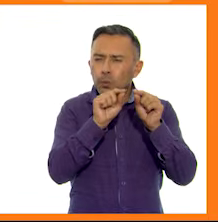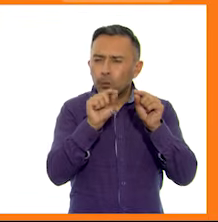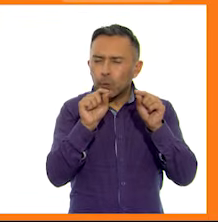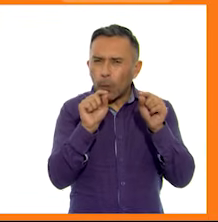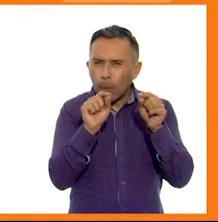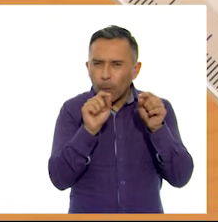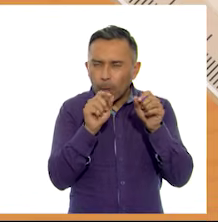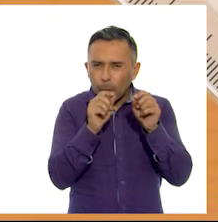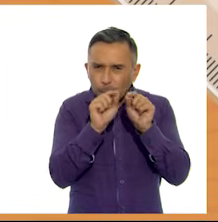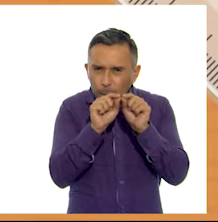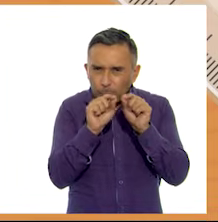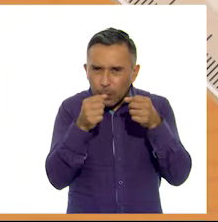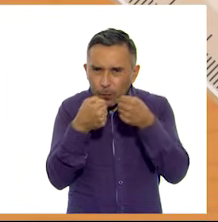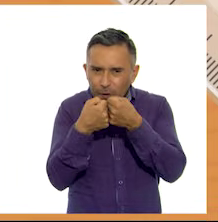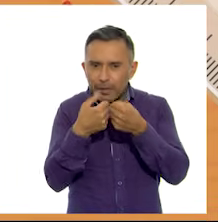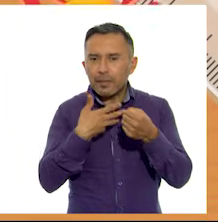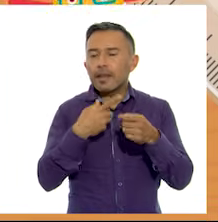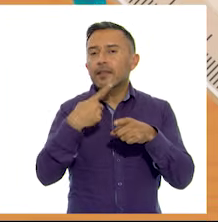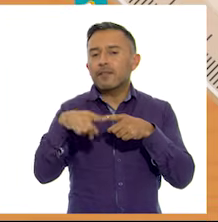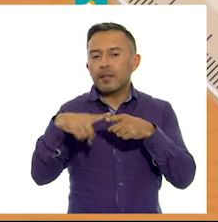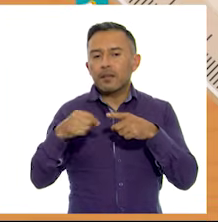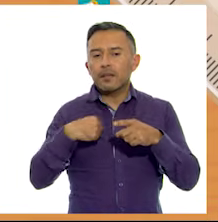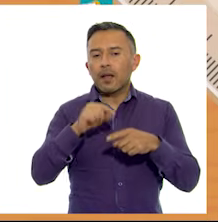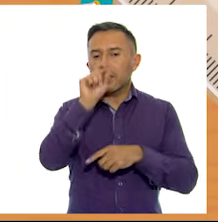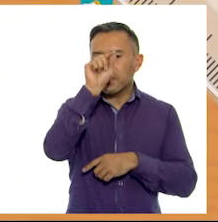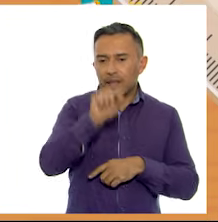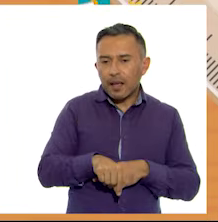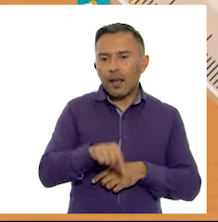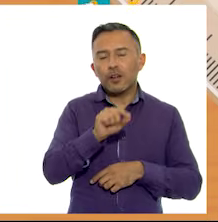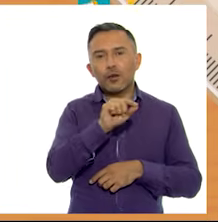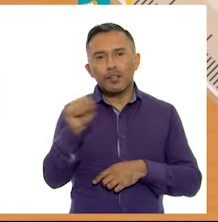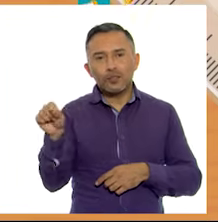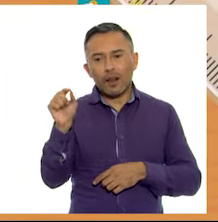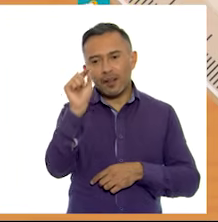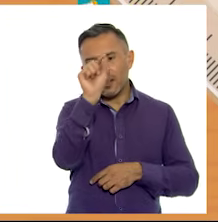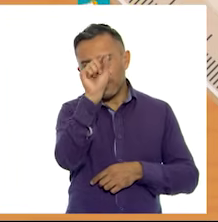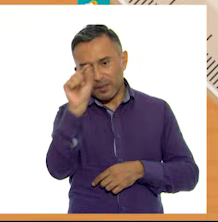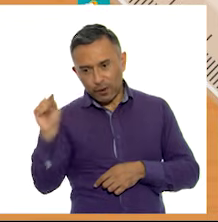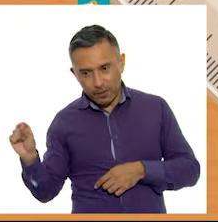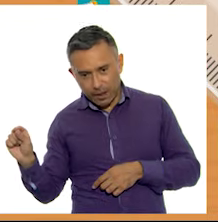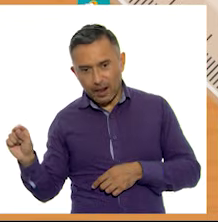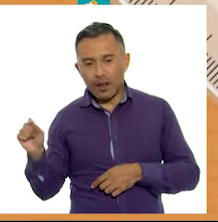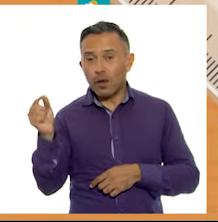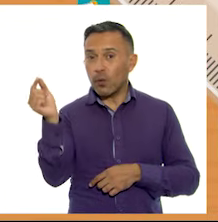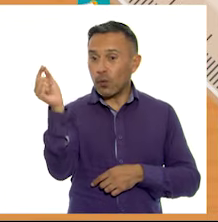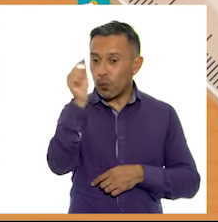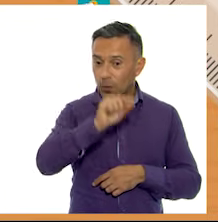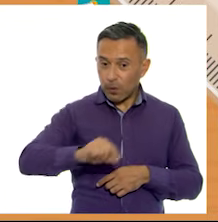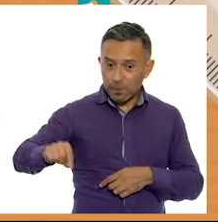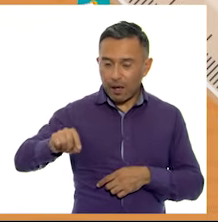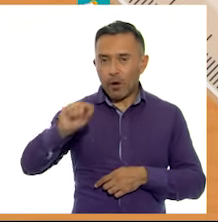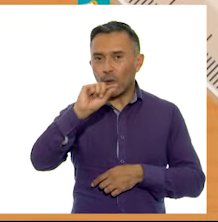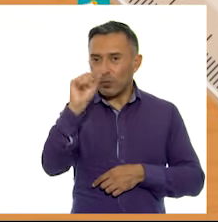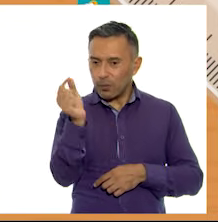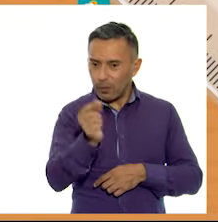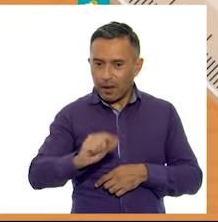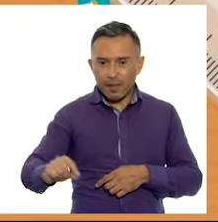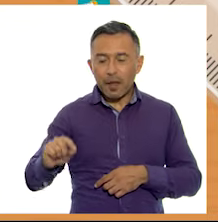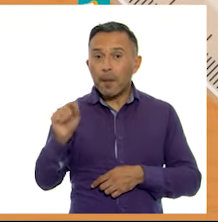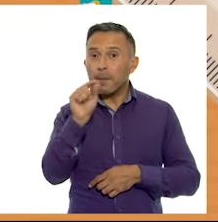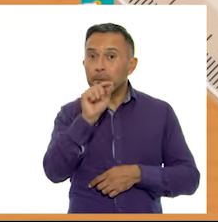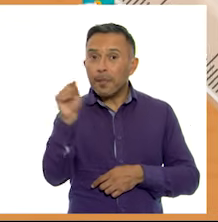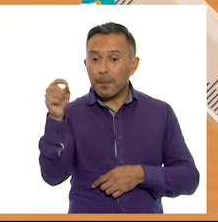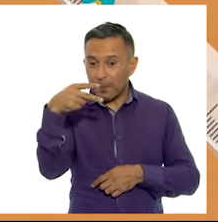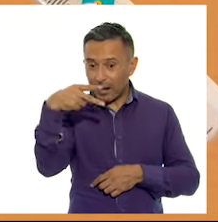varios tipos: vertical, horizontal, oblicua o diagonal, curva, ondulada, paralelas